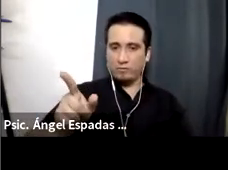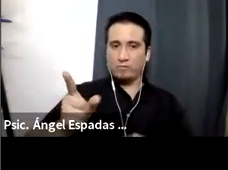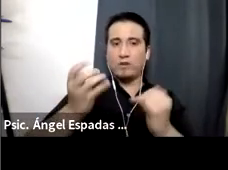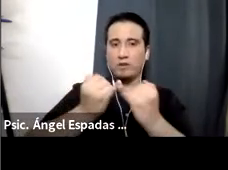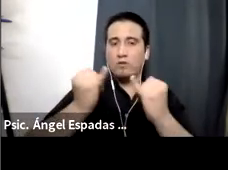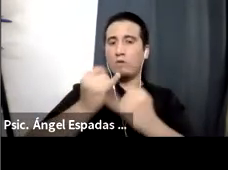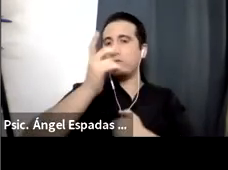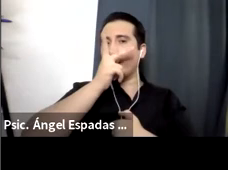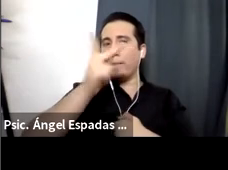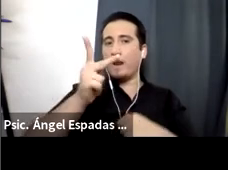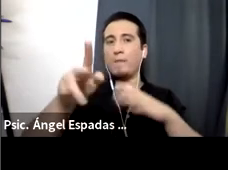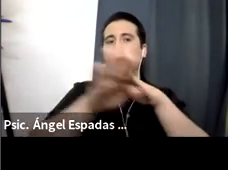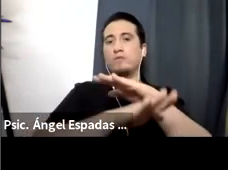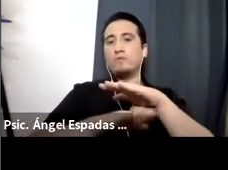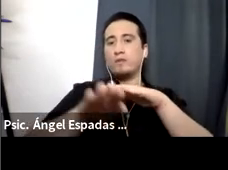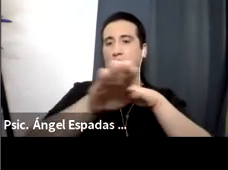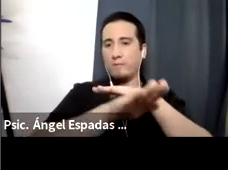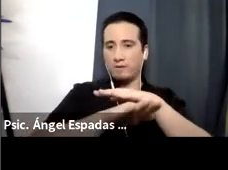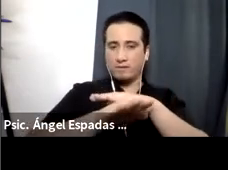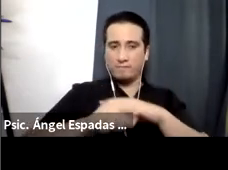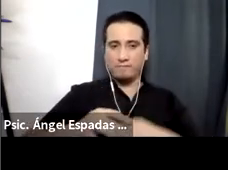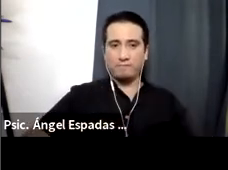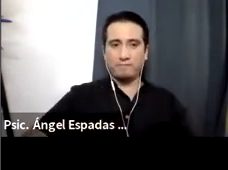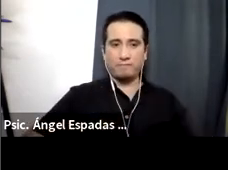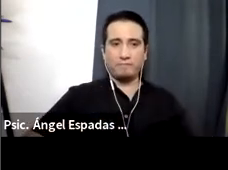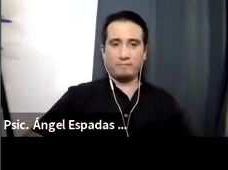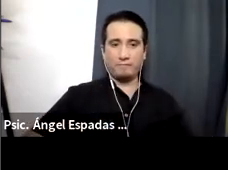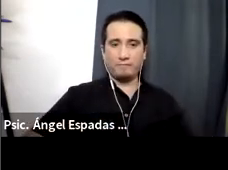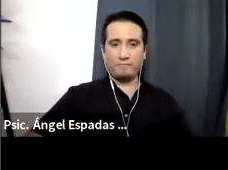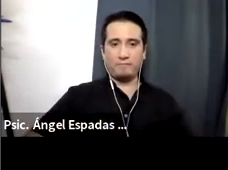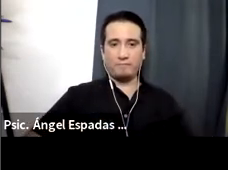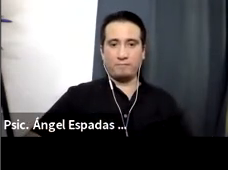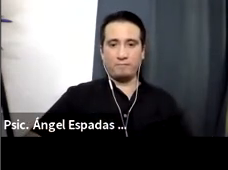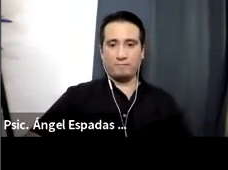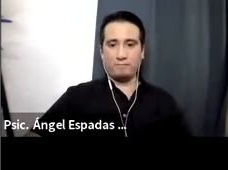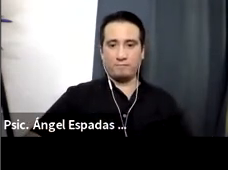palabra de sustentabilidad. La siguiente.